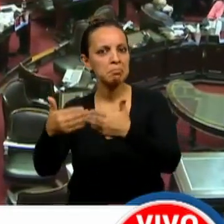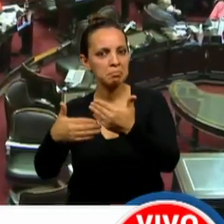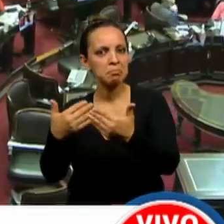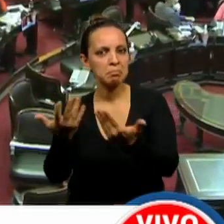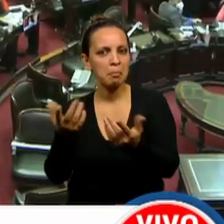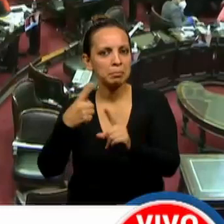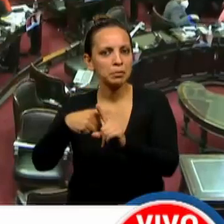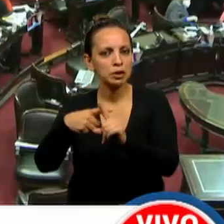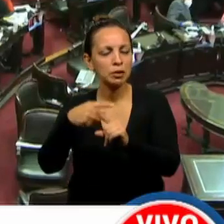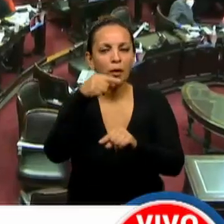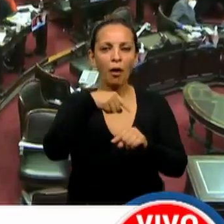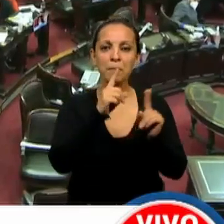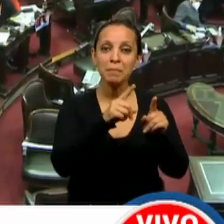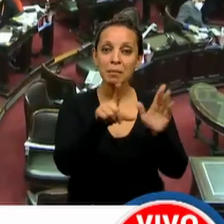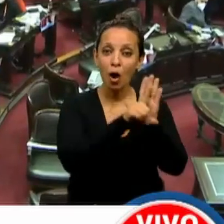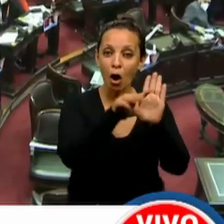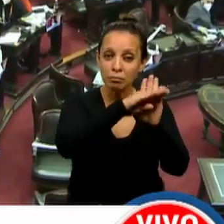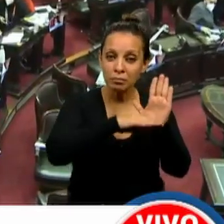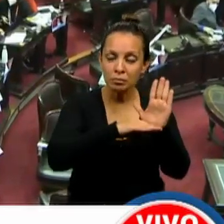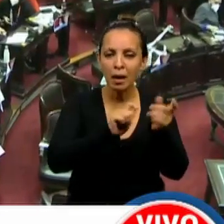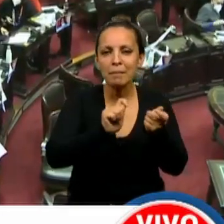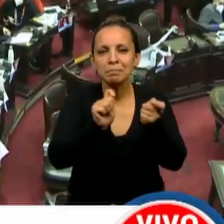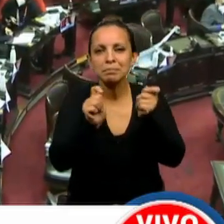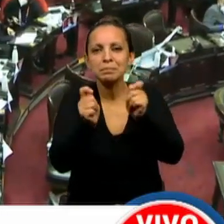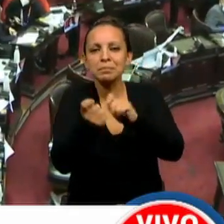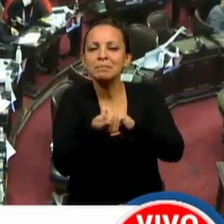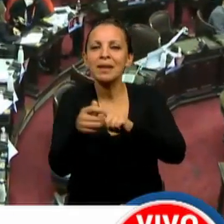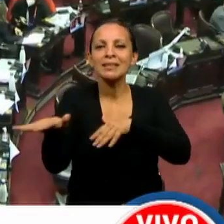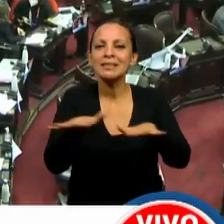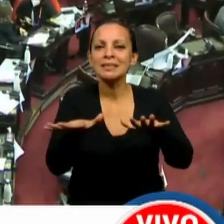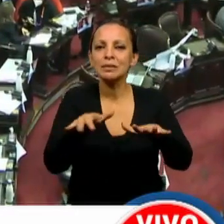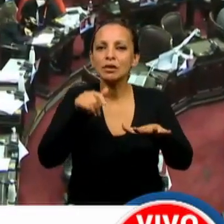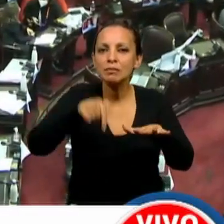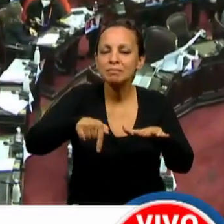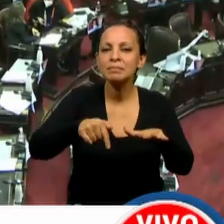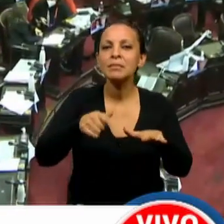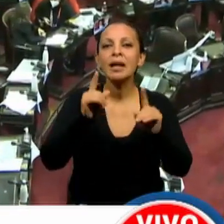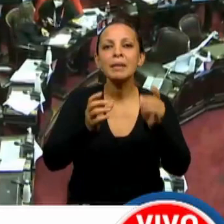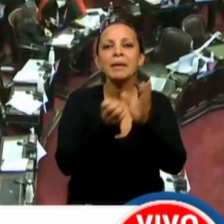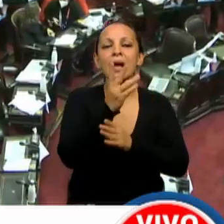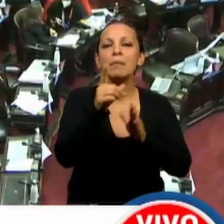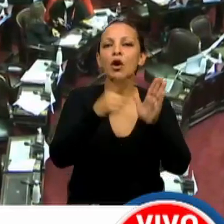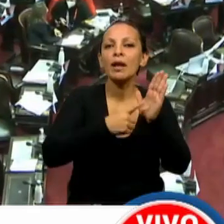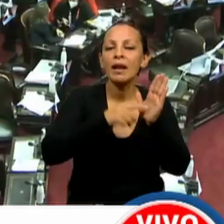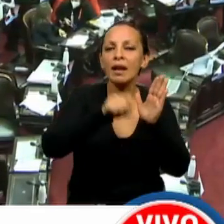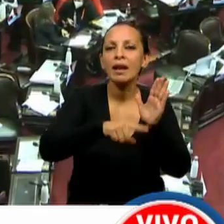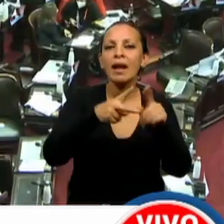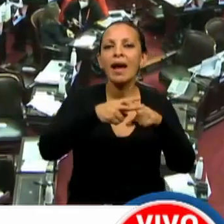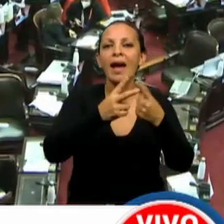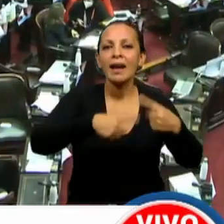adaptamos ese marco a nuevos escenarios emergentes y generamos con esta norma las herramientas que